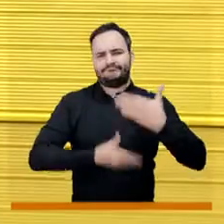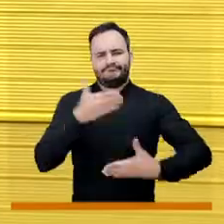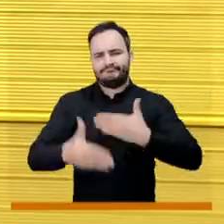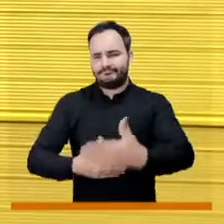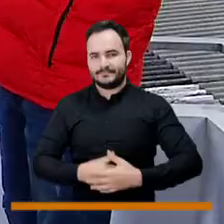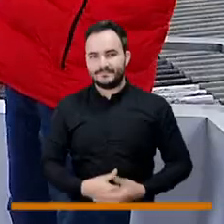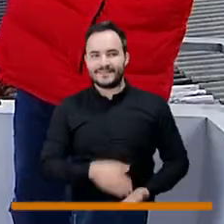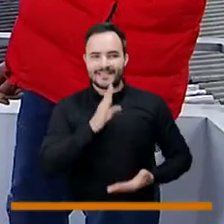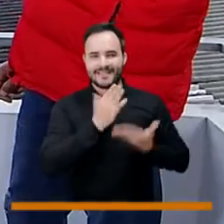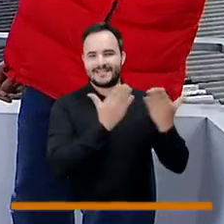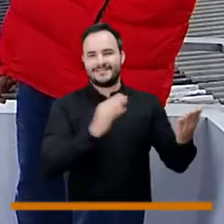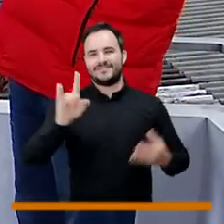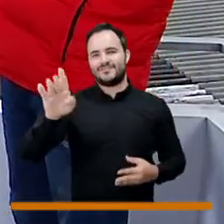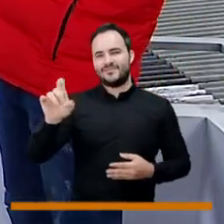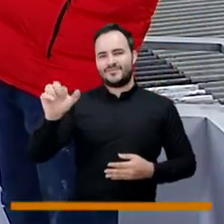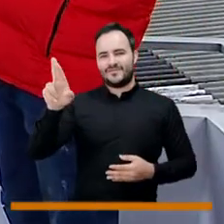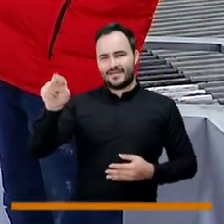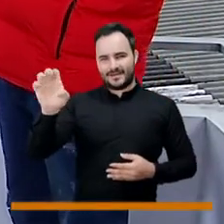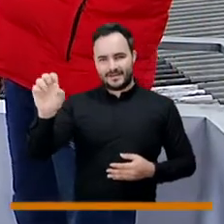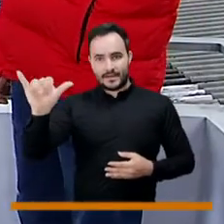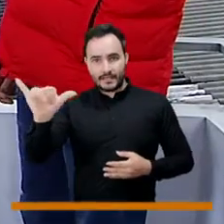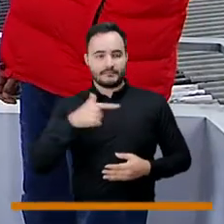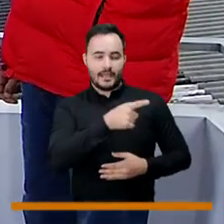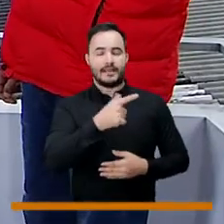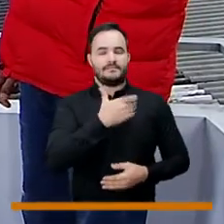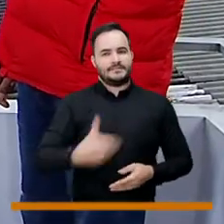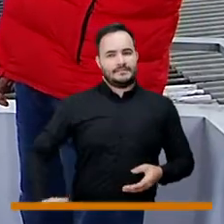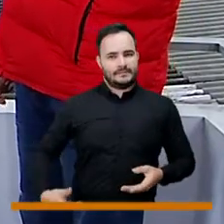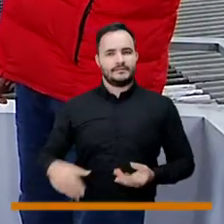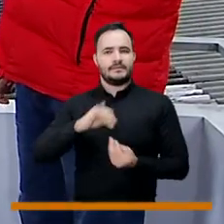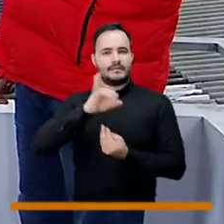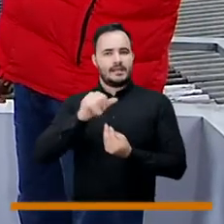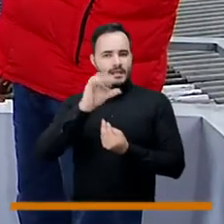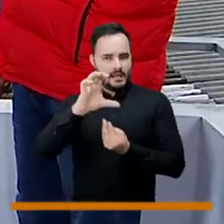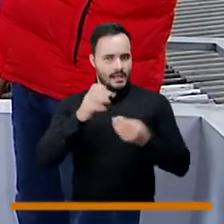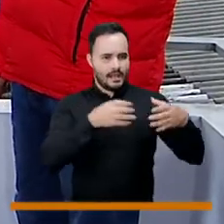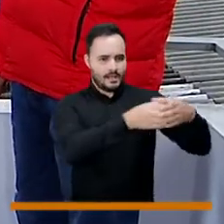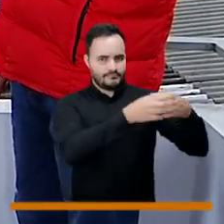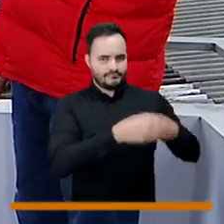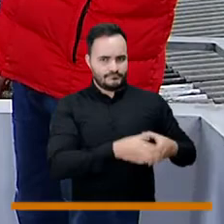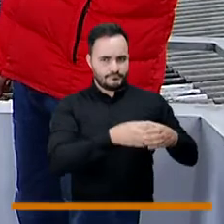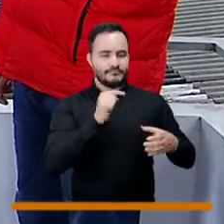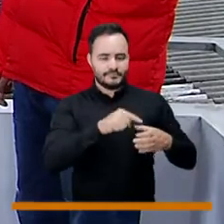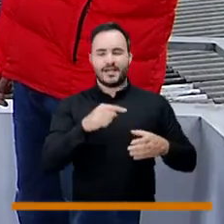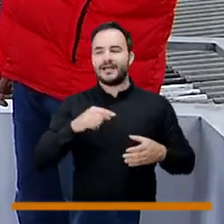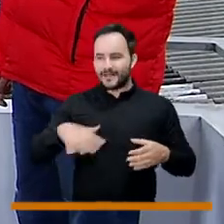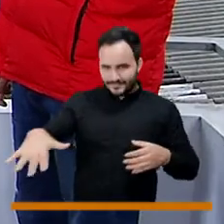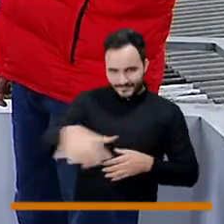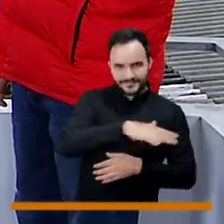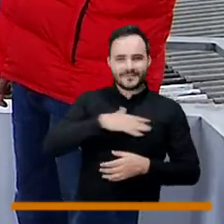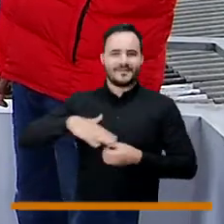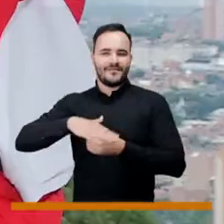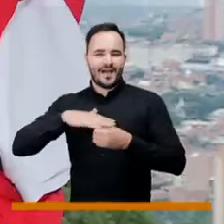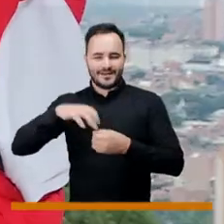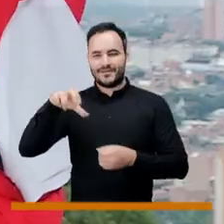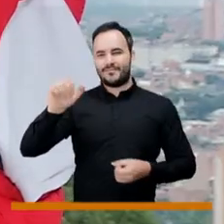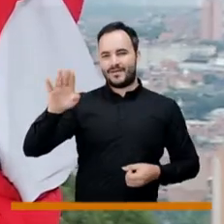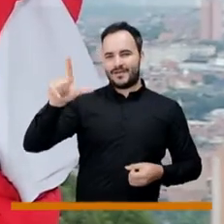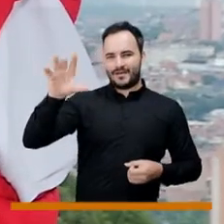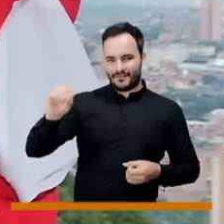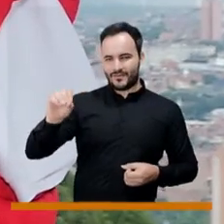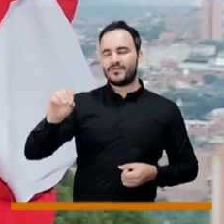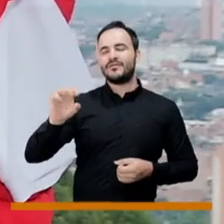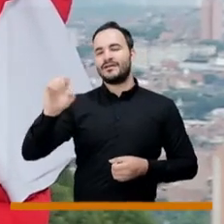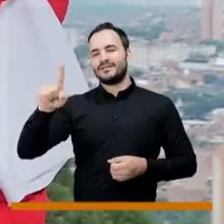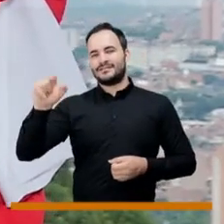caso de uberney zavala miranda presidente de la junta de acción comunal de medellín sin tugurios barrio pablo